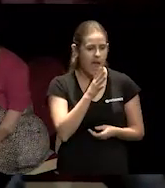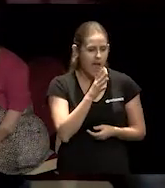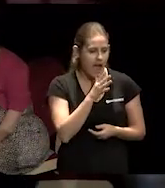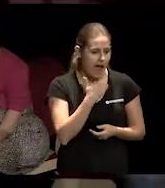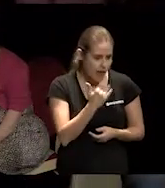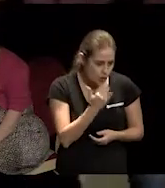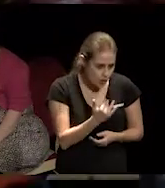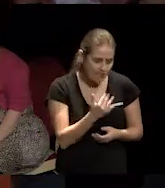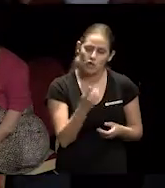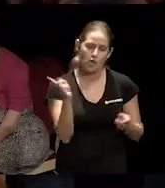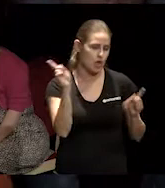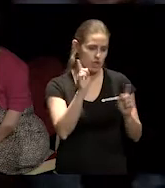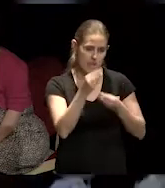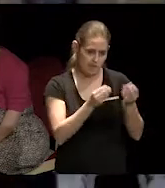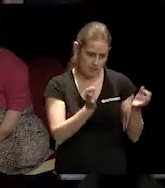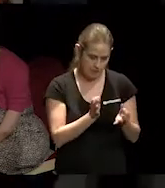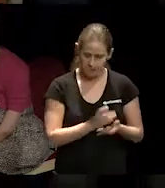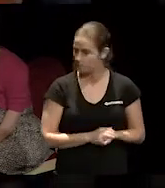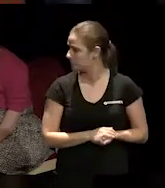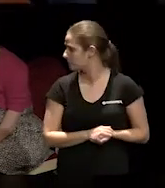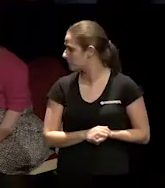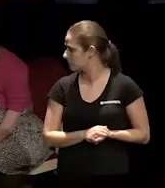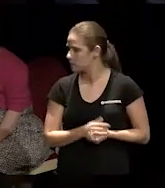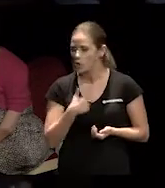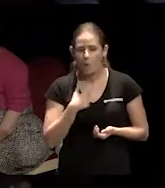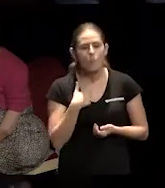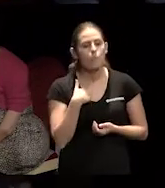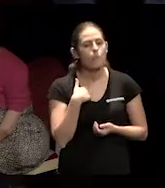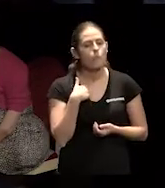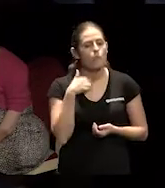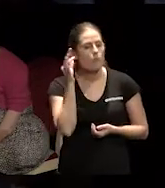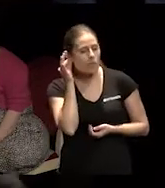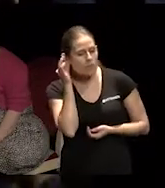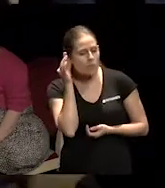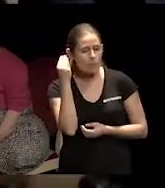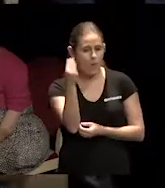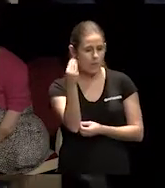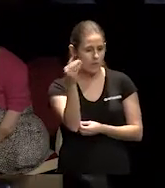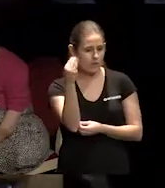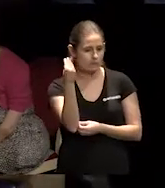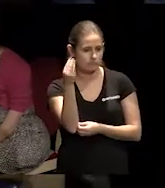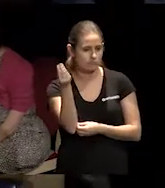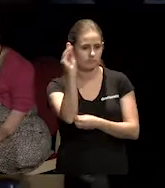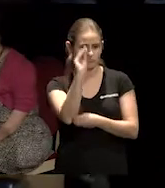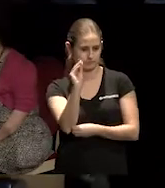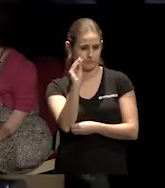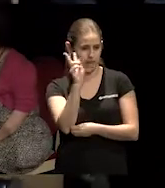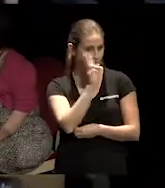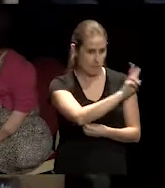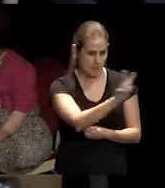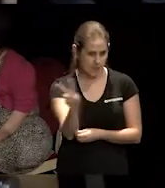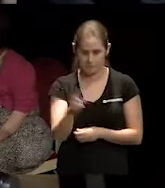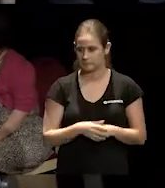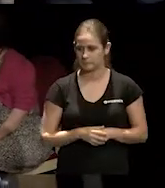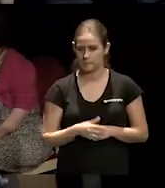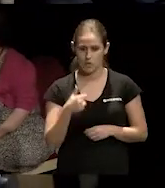Voy a hacer algo que no se debe hacer y es ponerme la muñeca aquí delante de vosotros, pero esto se parece mucho a lo que